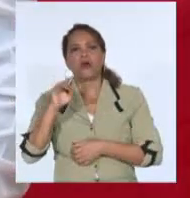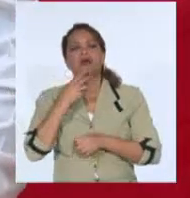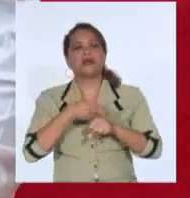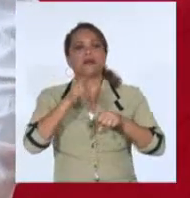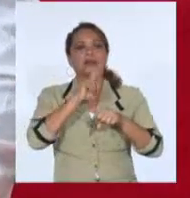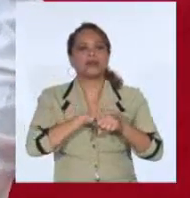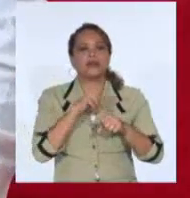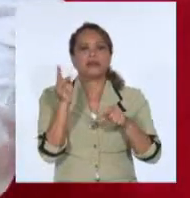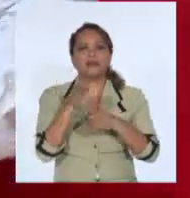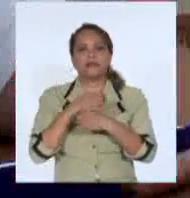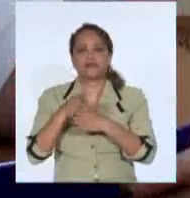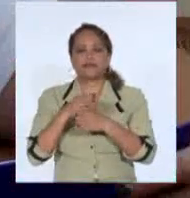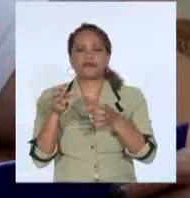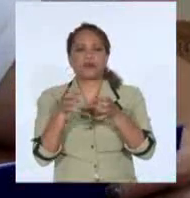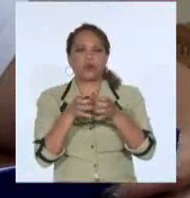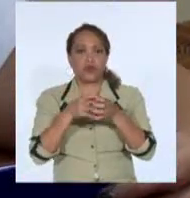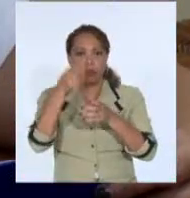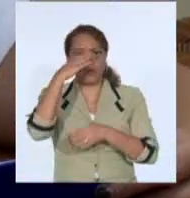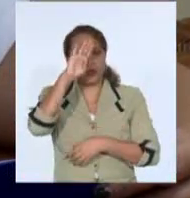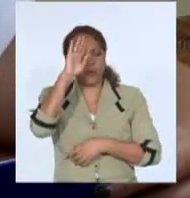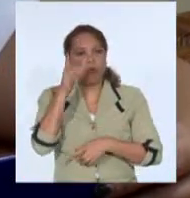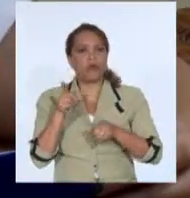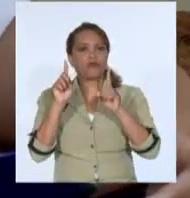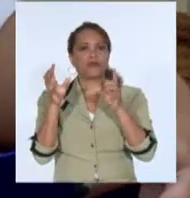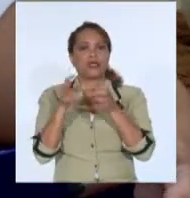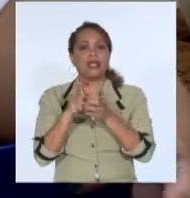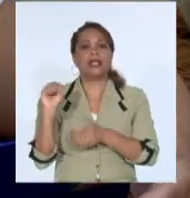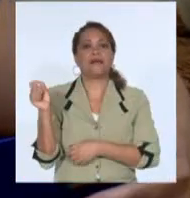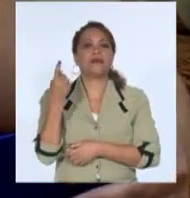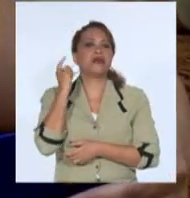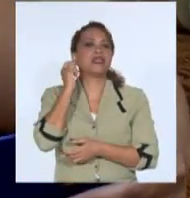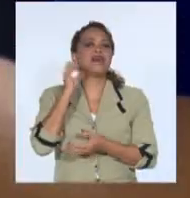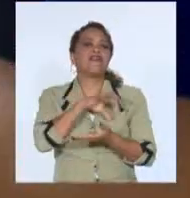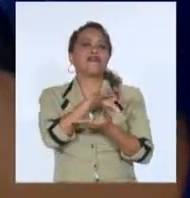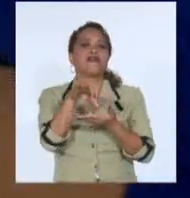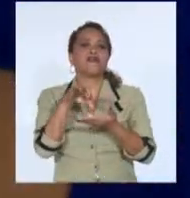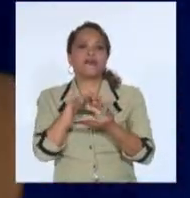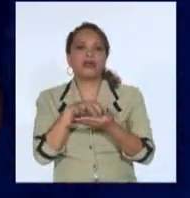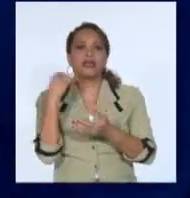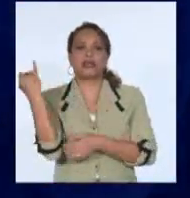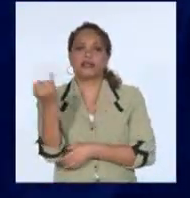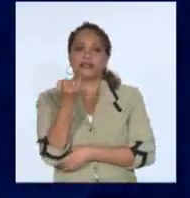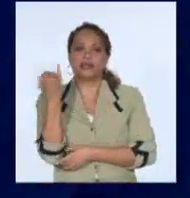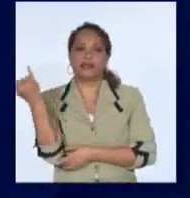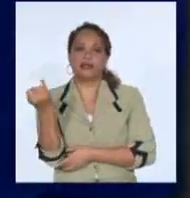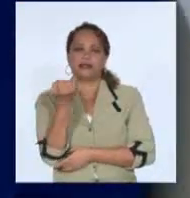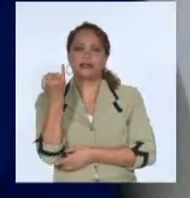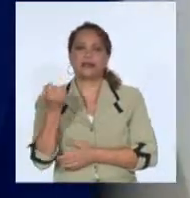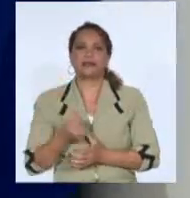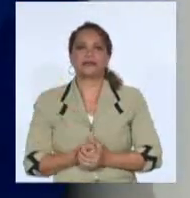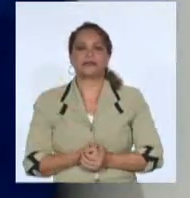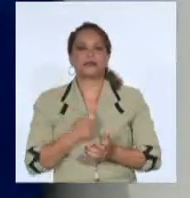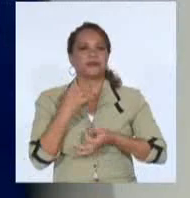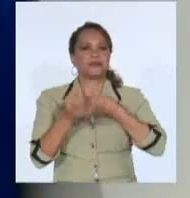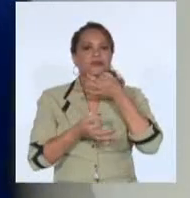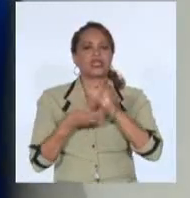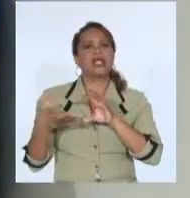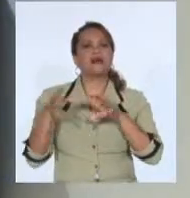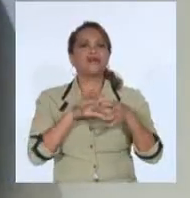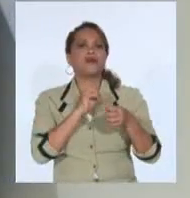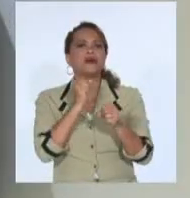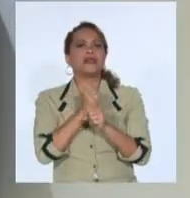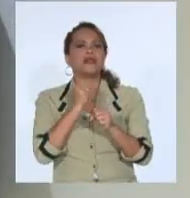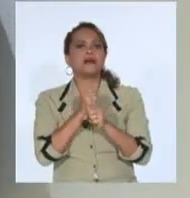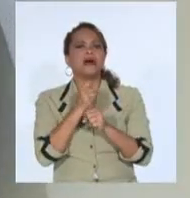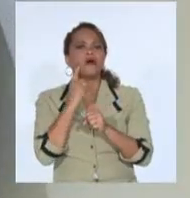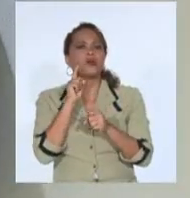Cámara de Comercio de Cuba durante la primera Feria Internacional Exposur 2023. La estrategia es